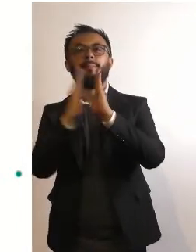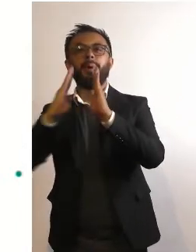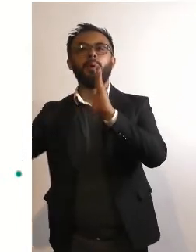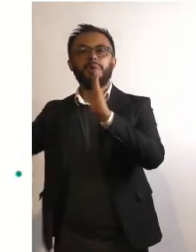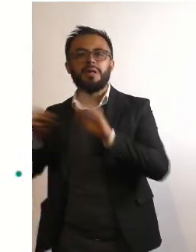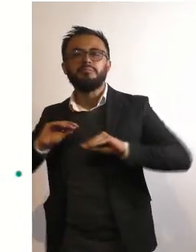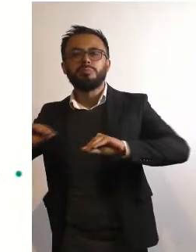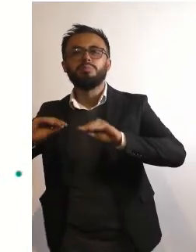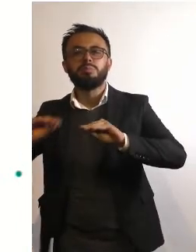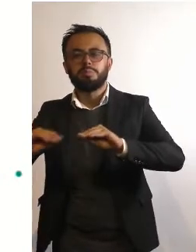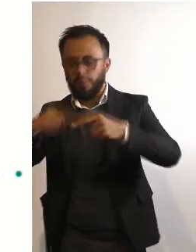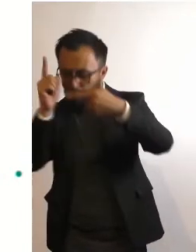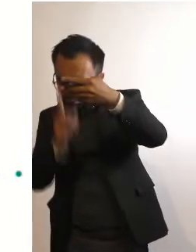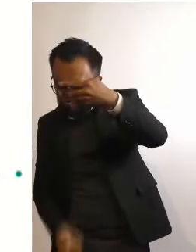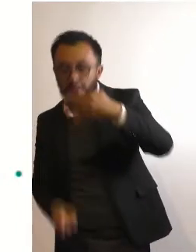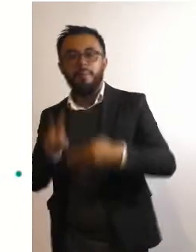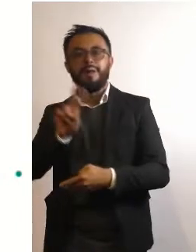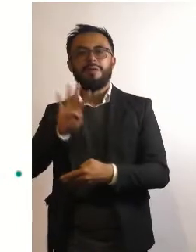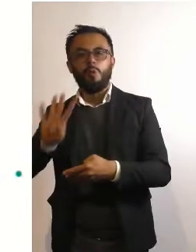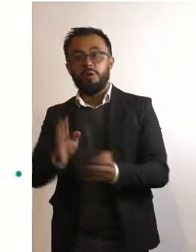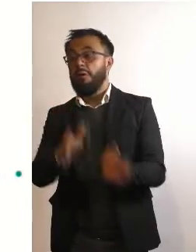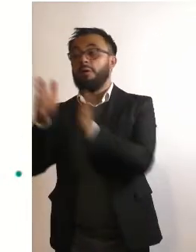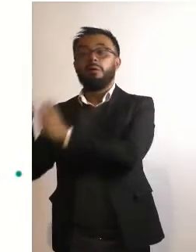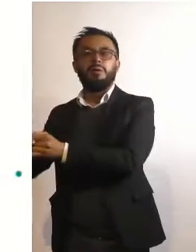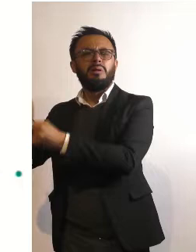TIC. Siguiente.